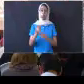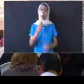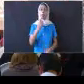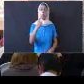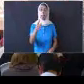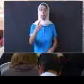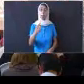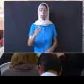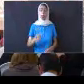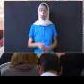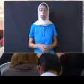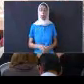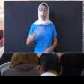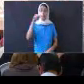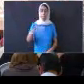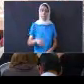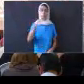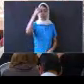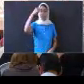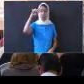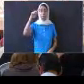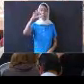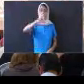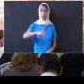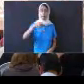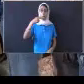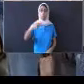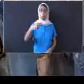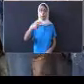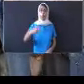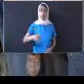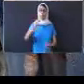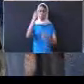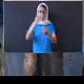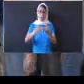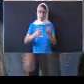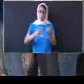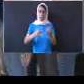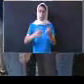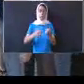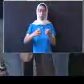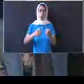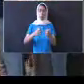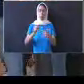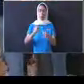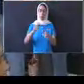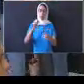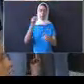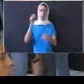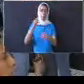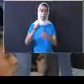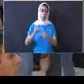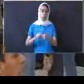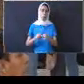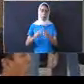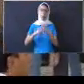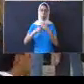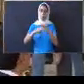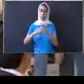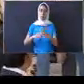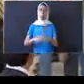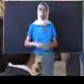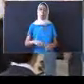Diciéndote. Este es el día que Jehová. Ha determinado para empezar. Un nuevo tiempo. Toma la